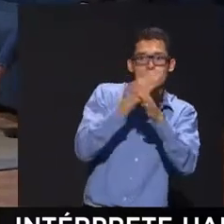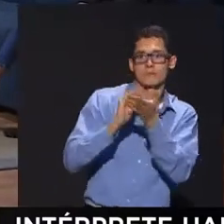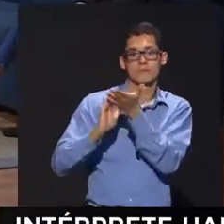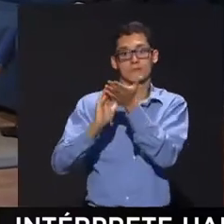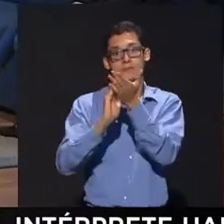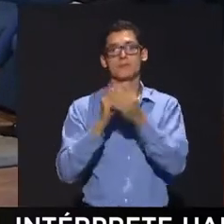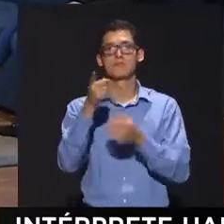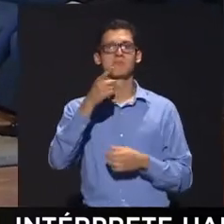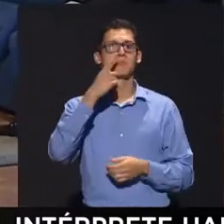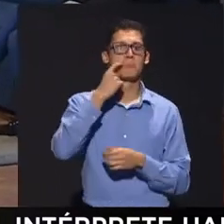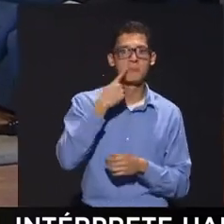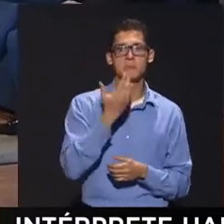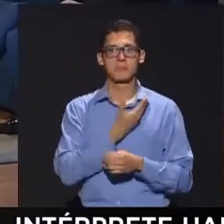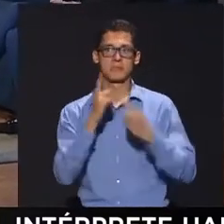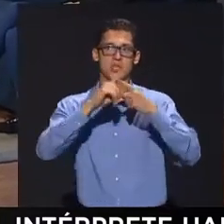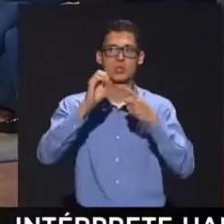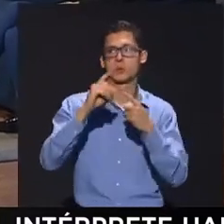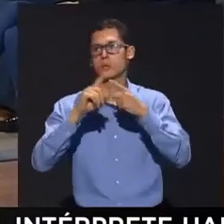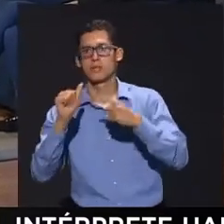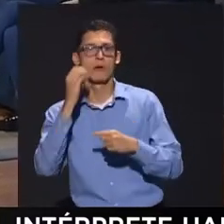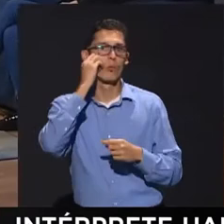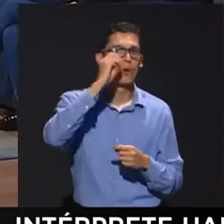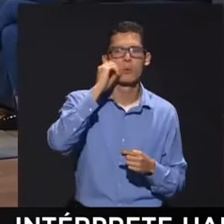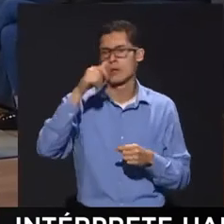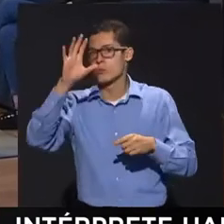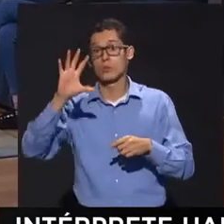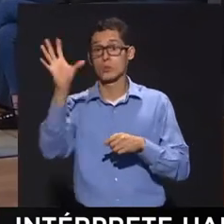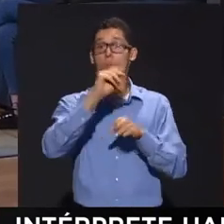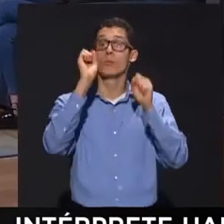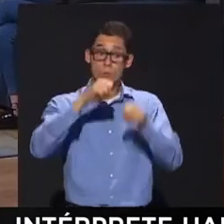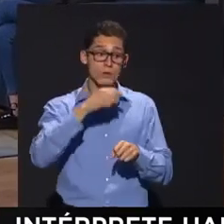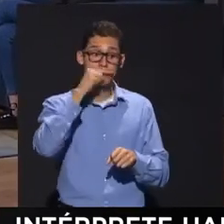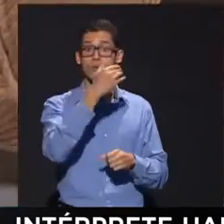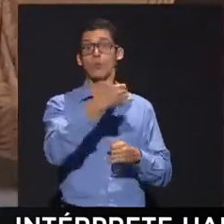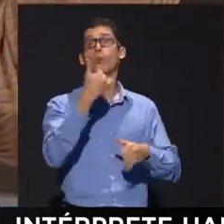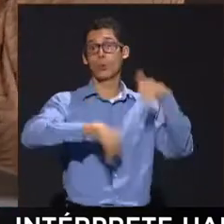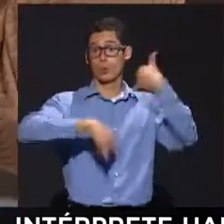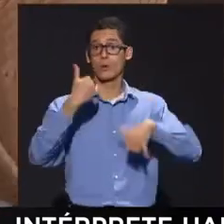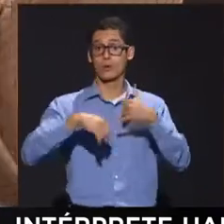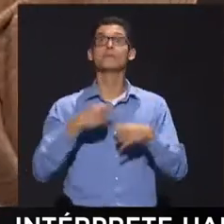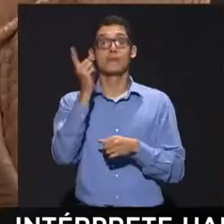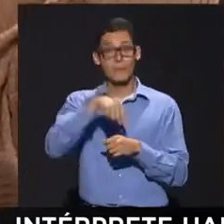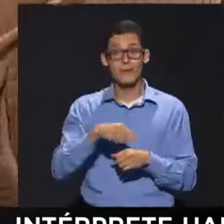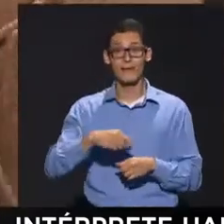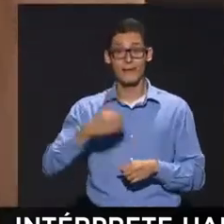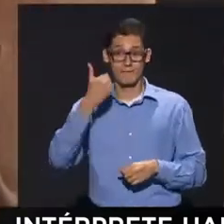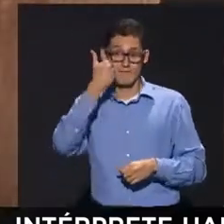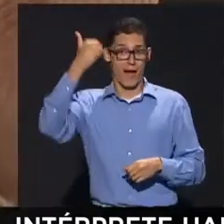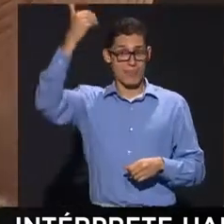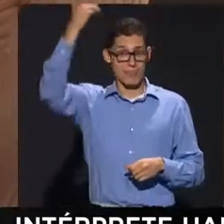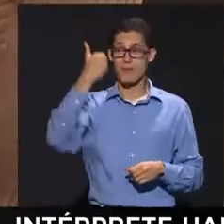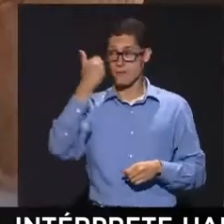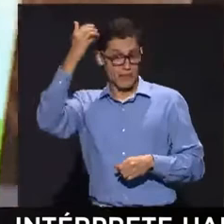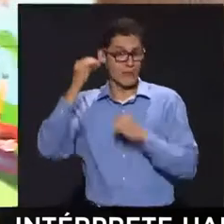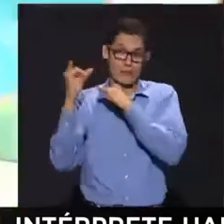que viva en casa puede implementar con los niños, inclusive a veces entre los mismos adultos, porque entre los adultos también necesitamos a